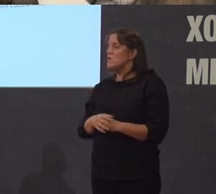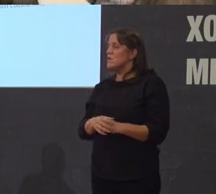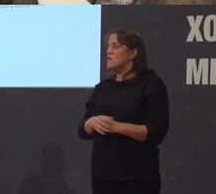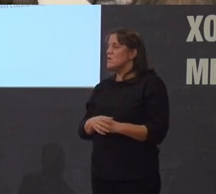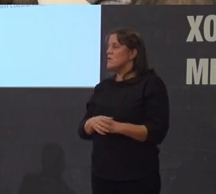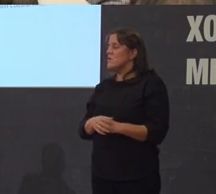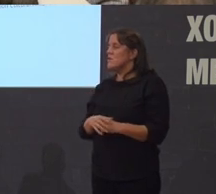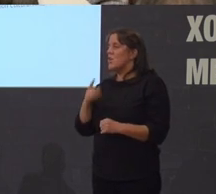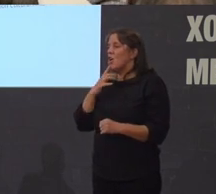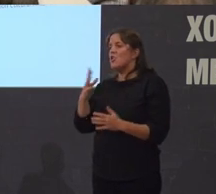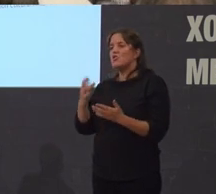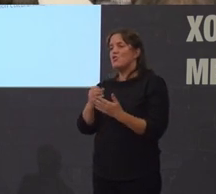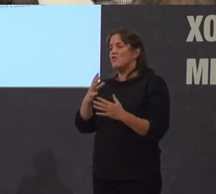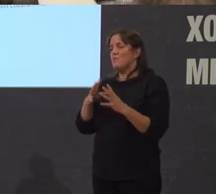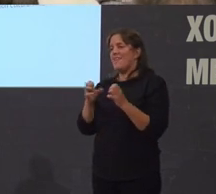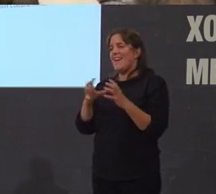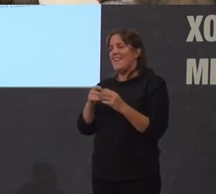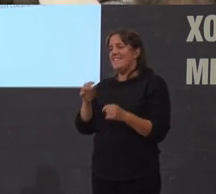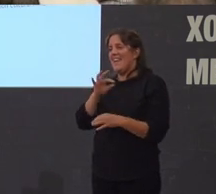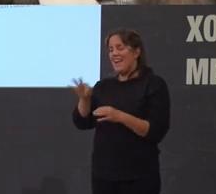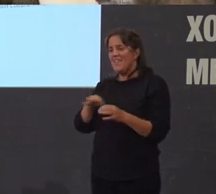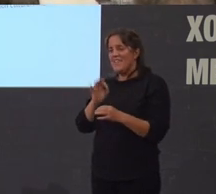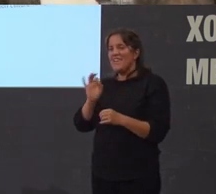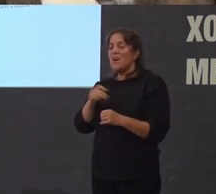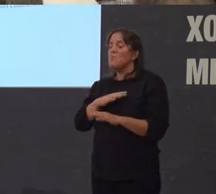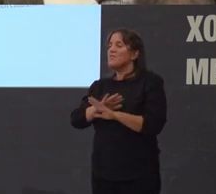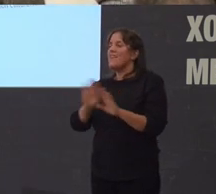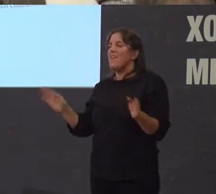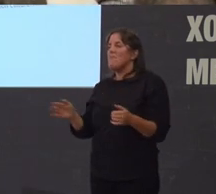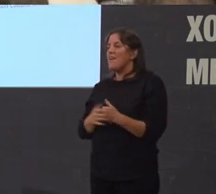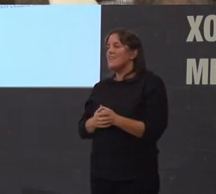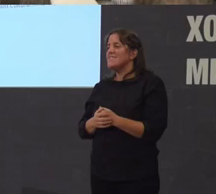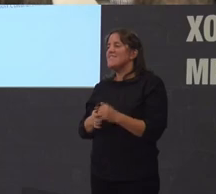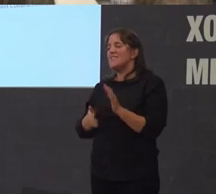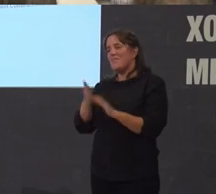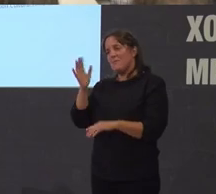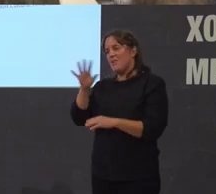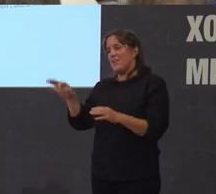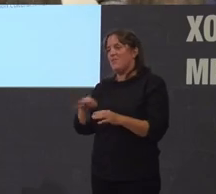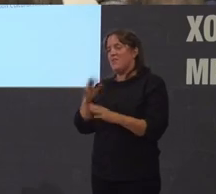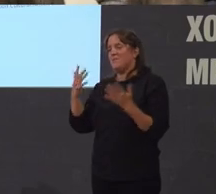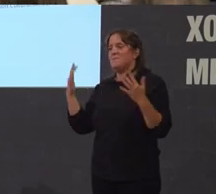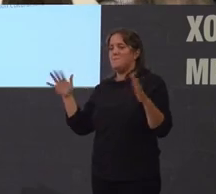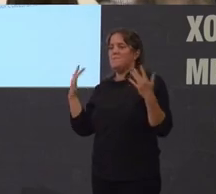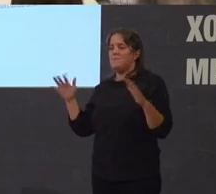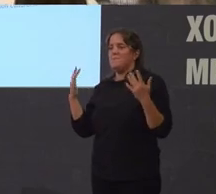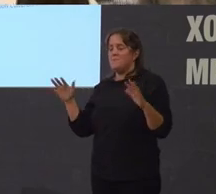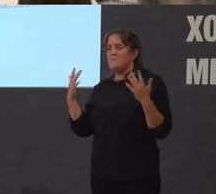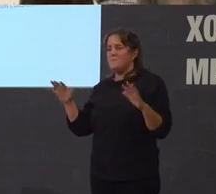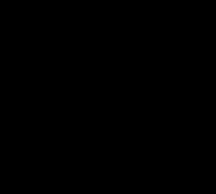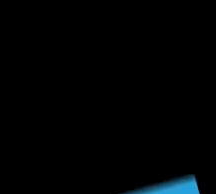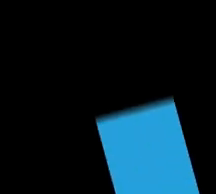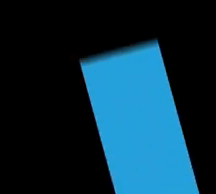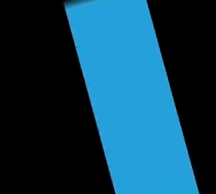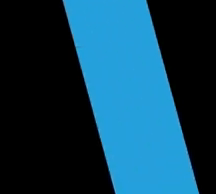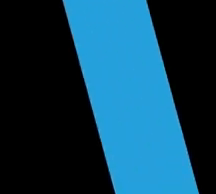parece que todos tenemos ganas de un café pues nada más algúns un café buena relación